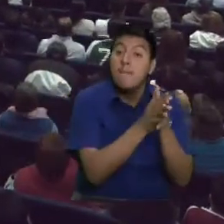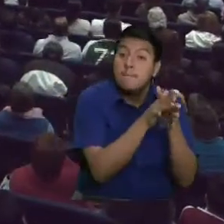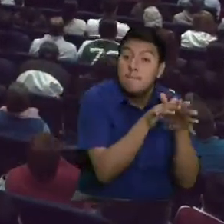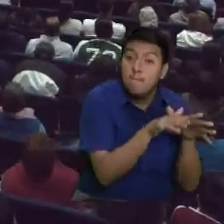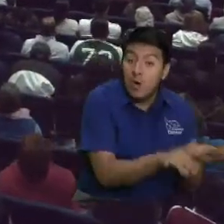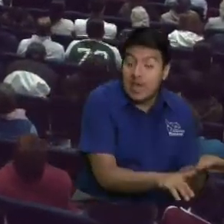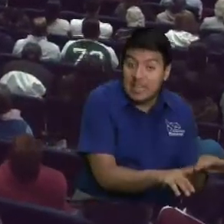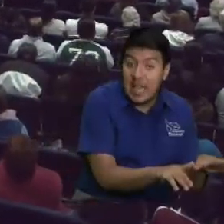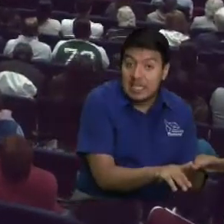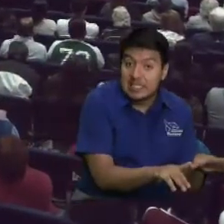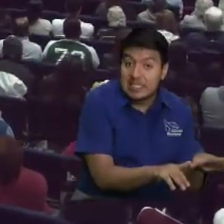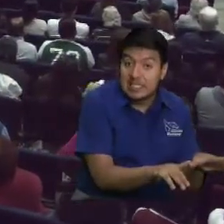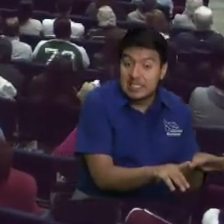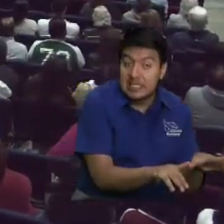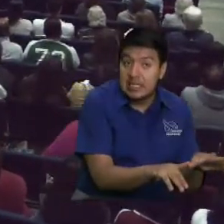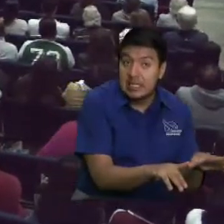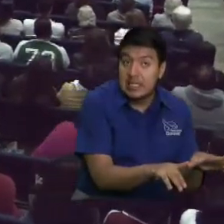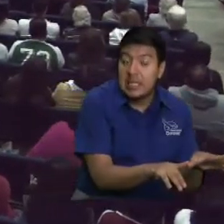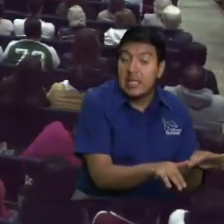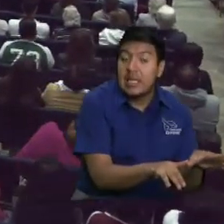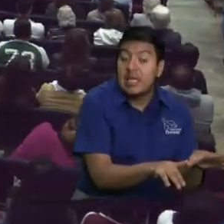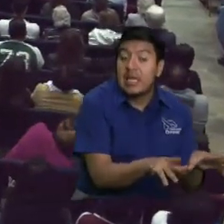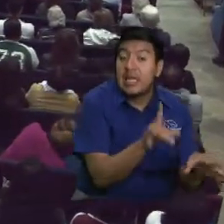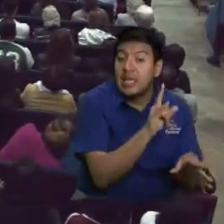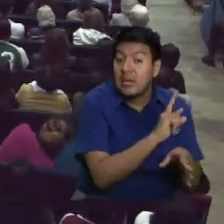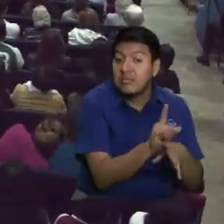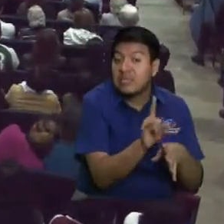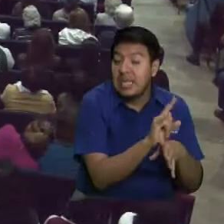diagonal u ofrenda.